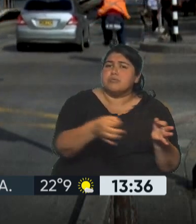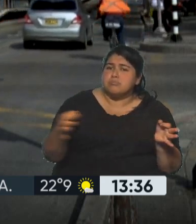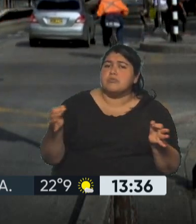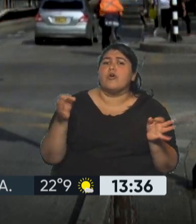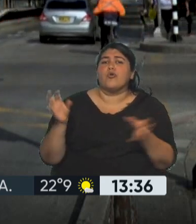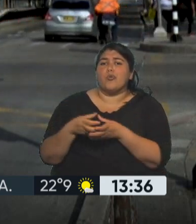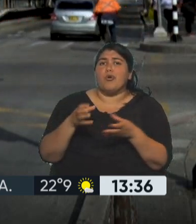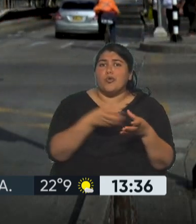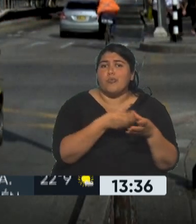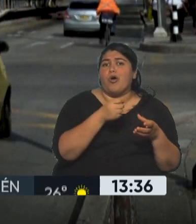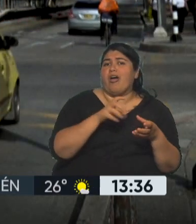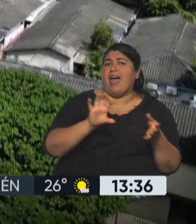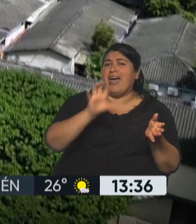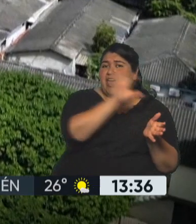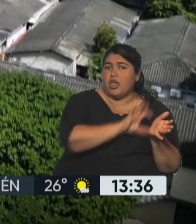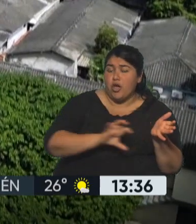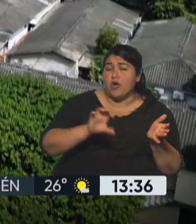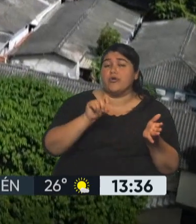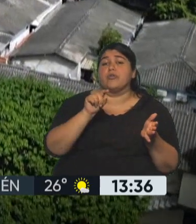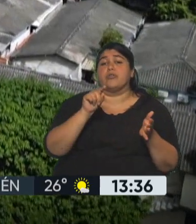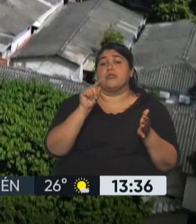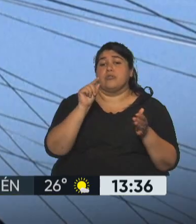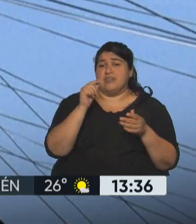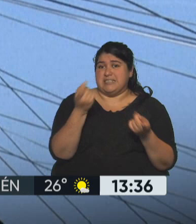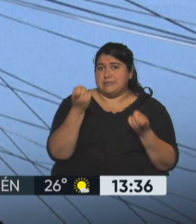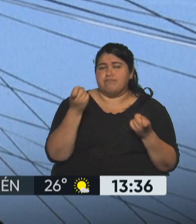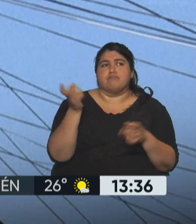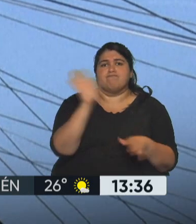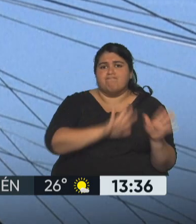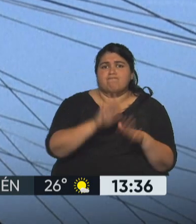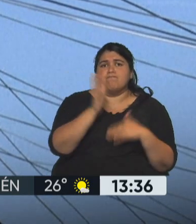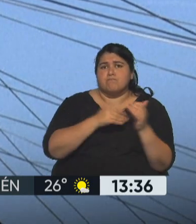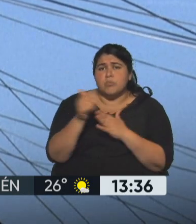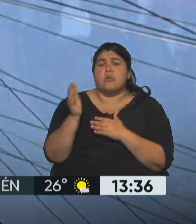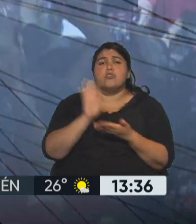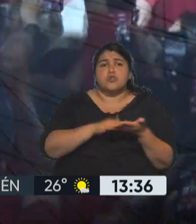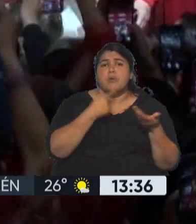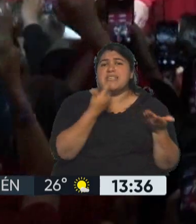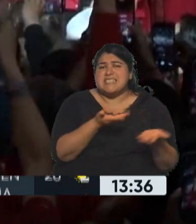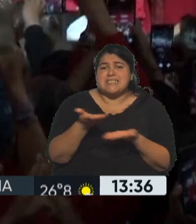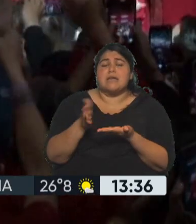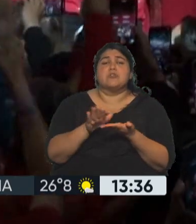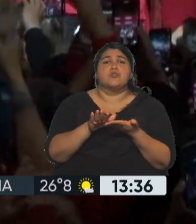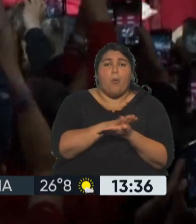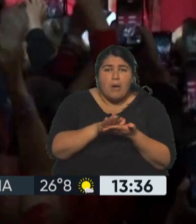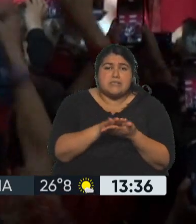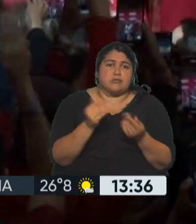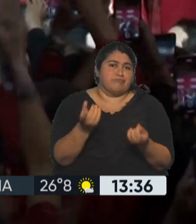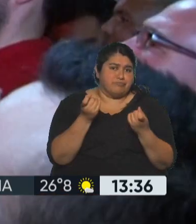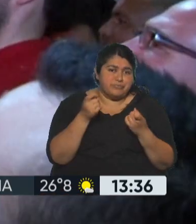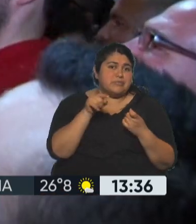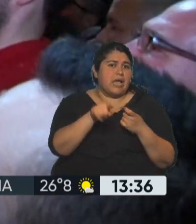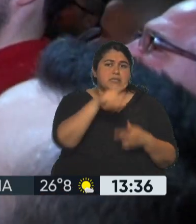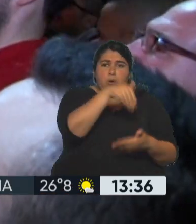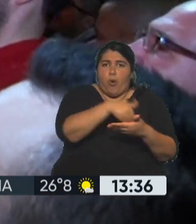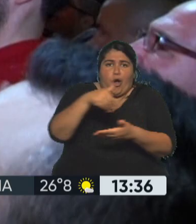económicos propios de cada región, en las que las demandas de obras de infraestructura, la seguridad y el acceso a servicios básicos determinaron el sentido del voto